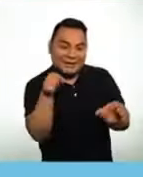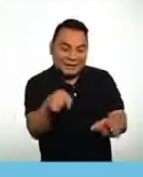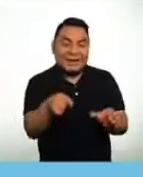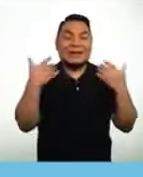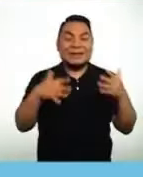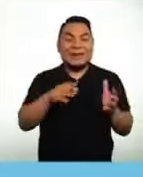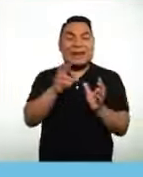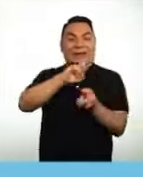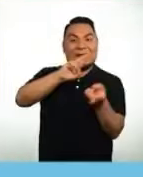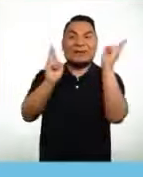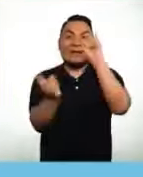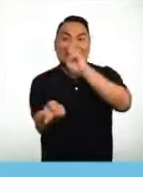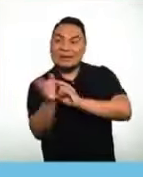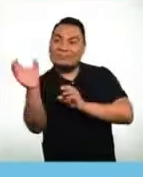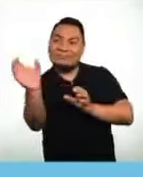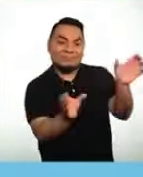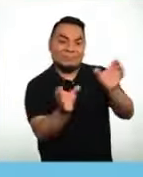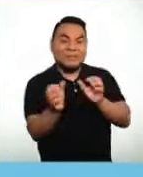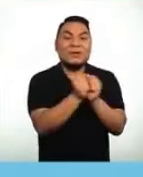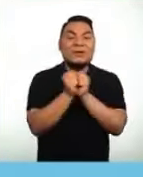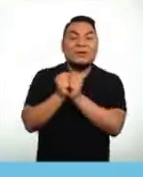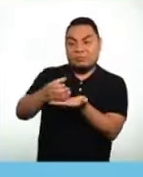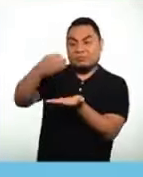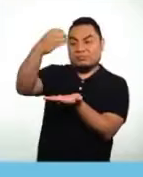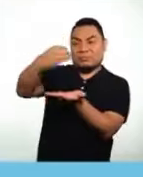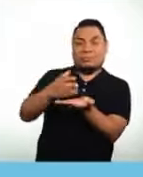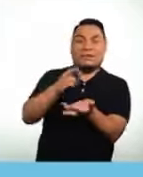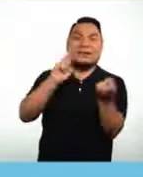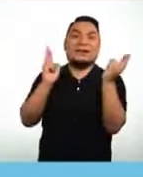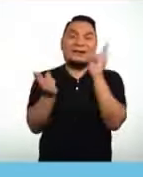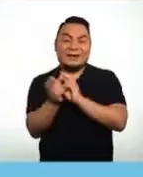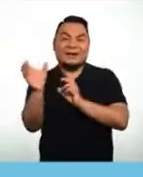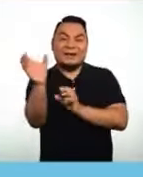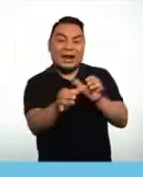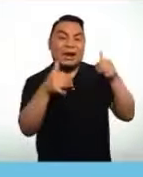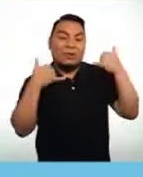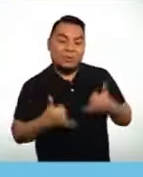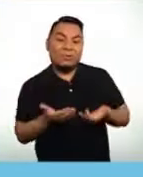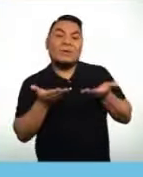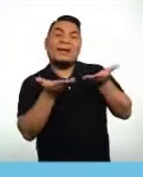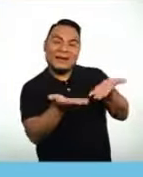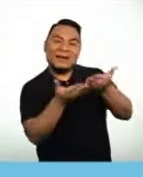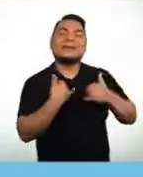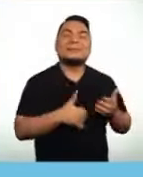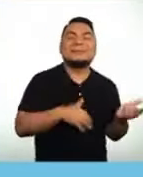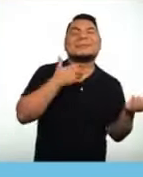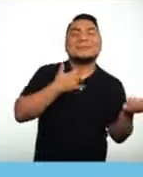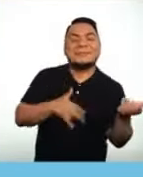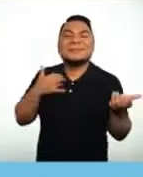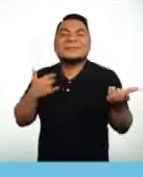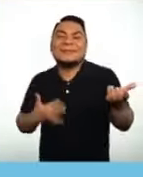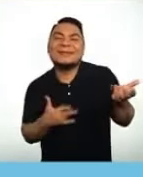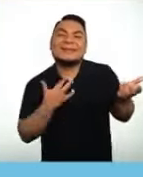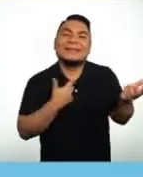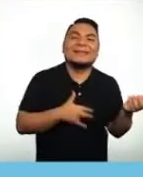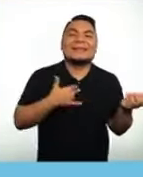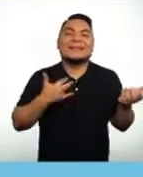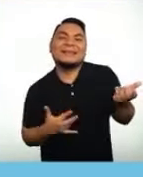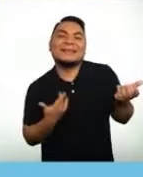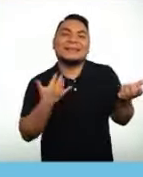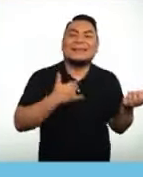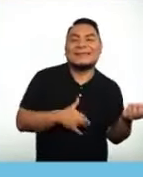las botellas para reciclar. Junto a las botellas para así jugar.